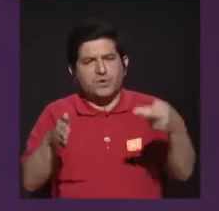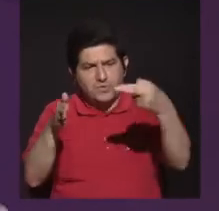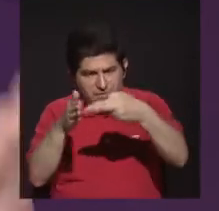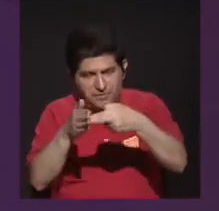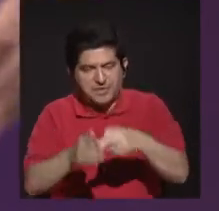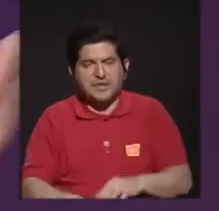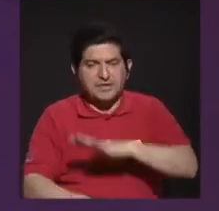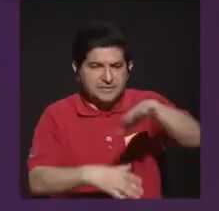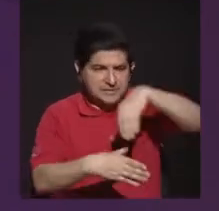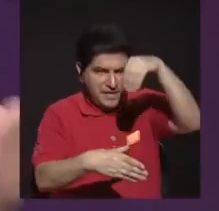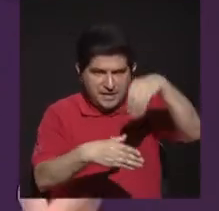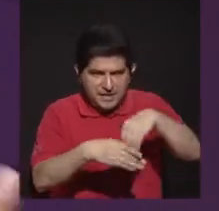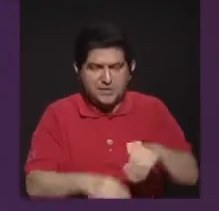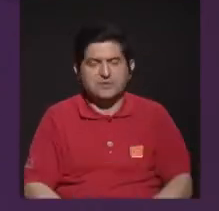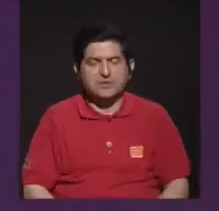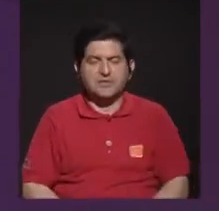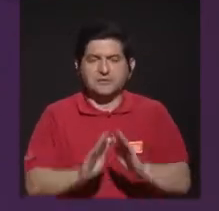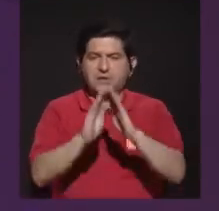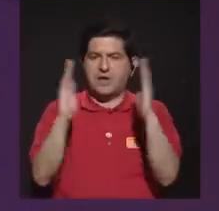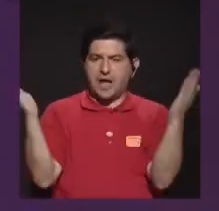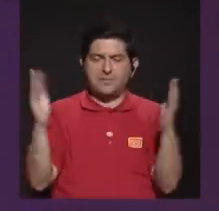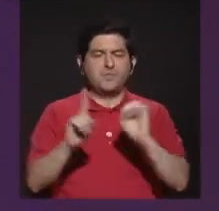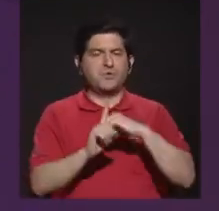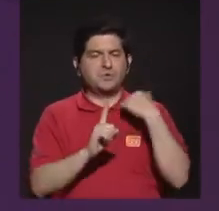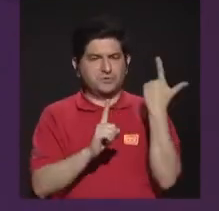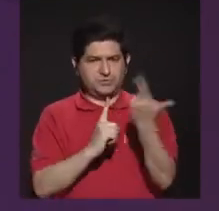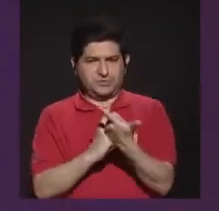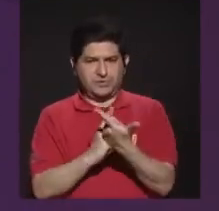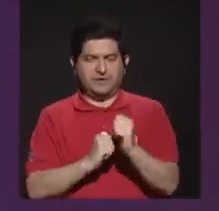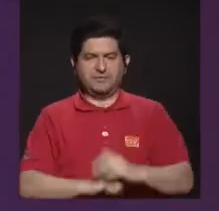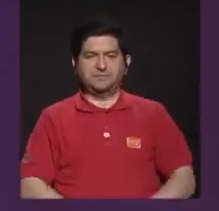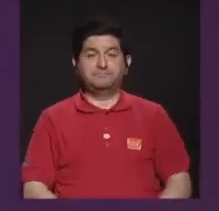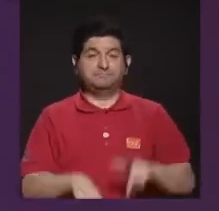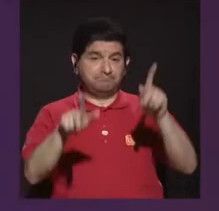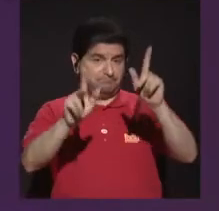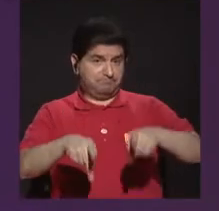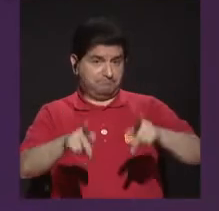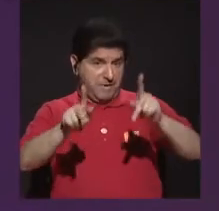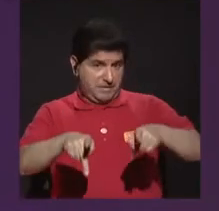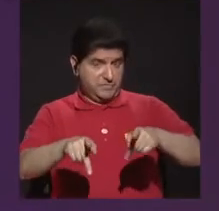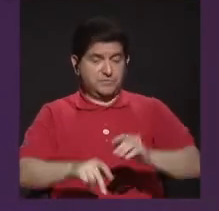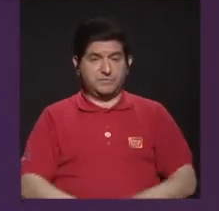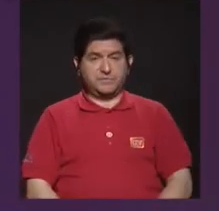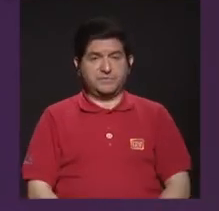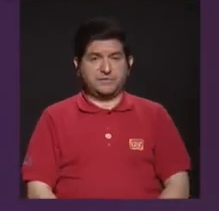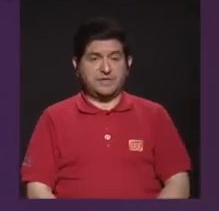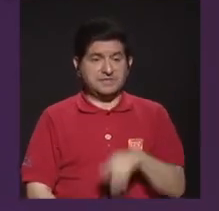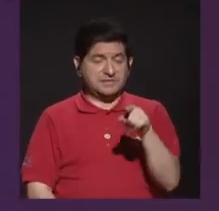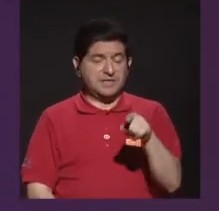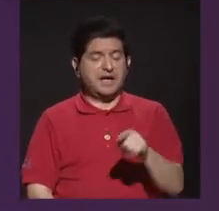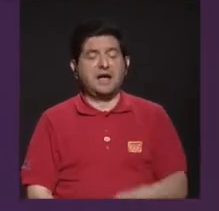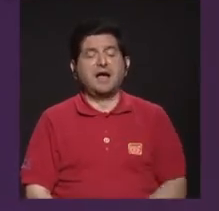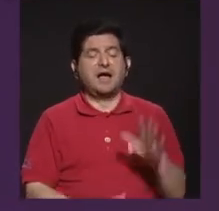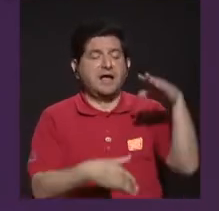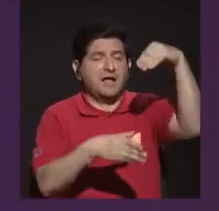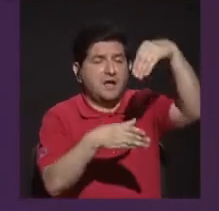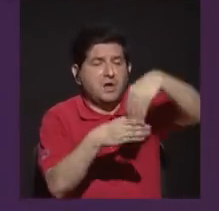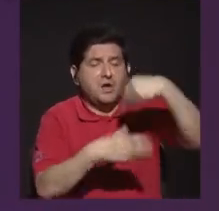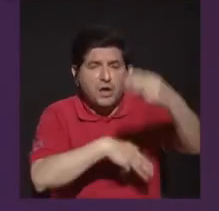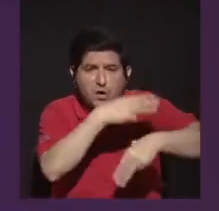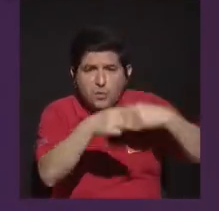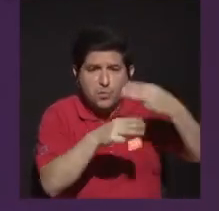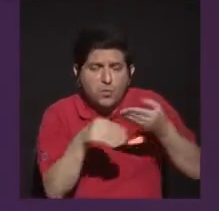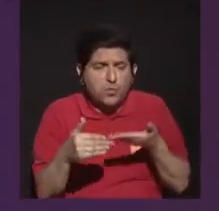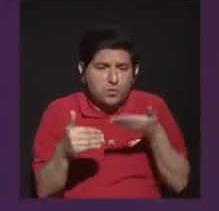en el contexto de existencia más amplio, en lo social, ¿no? Las personas estamos inmersas en un mundo en el que